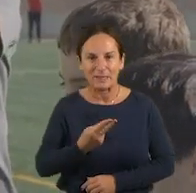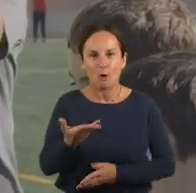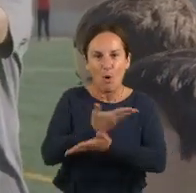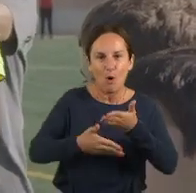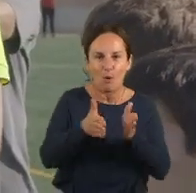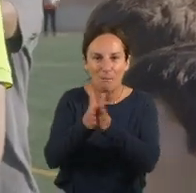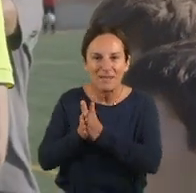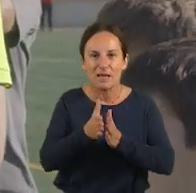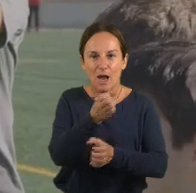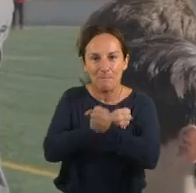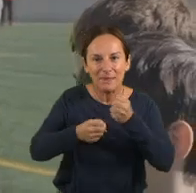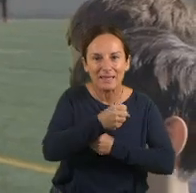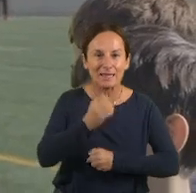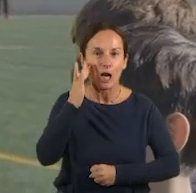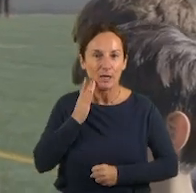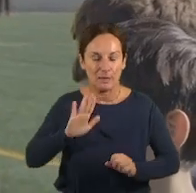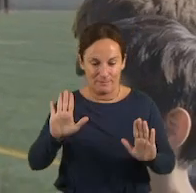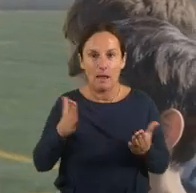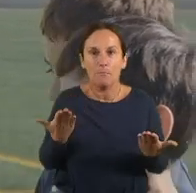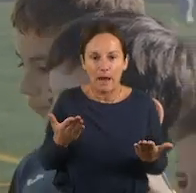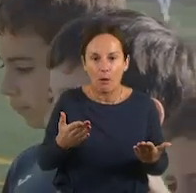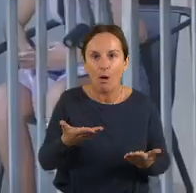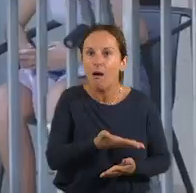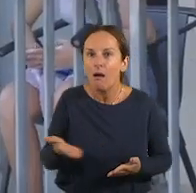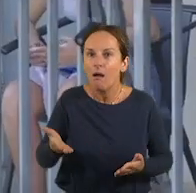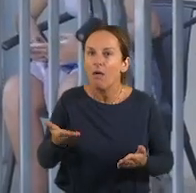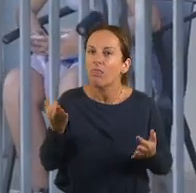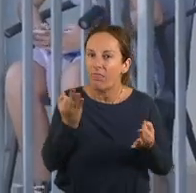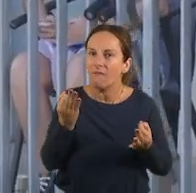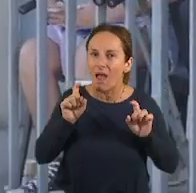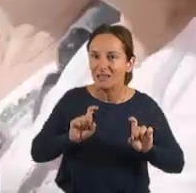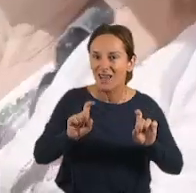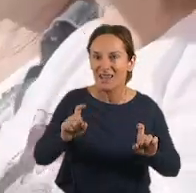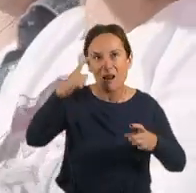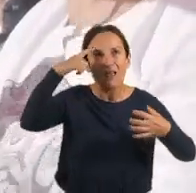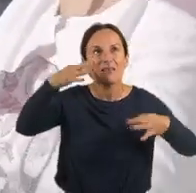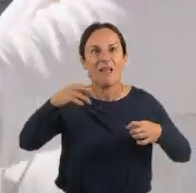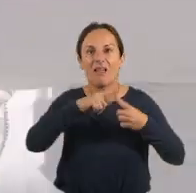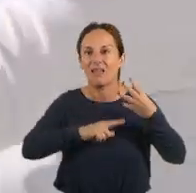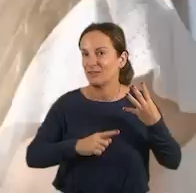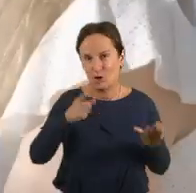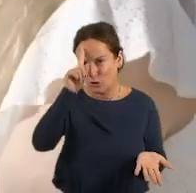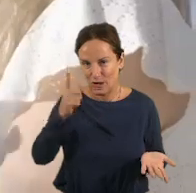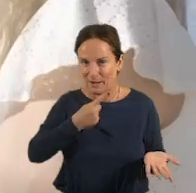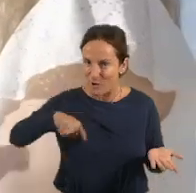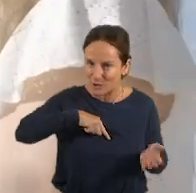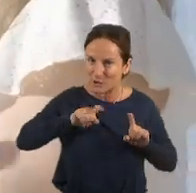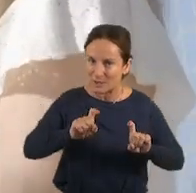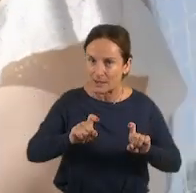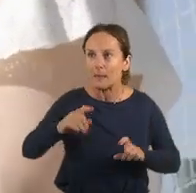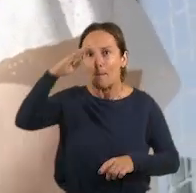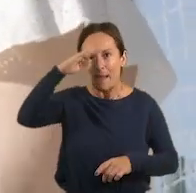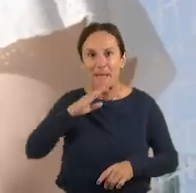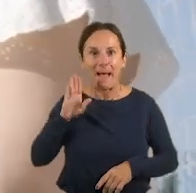el compañerismo, la empatía, la honestidad, pero claro, son pequeñitos y hay que enseñarles a todo eso. Y consideramos que vosotros, los papás, mamás